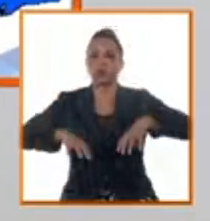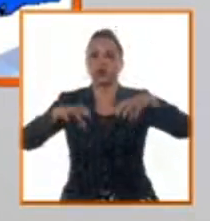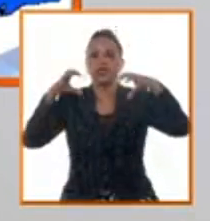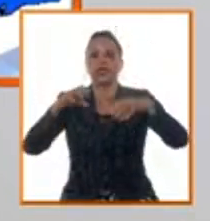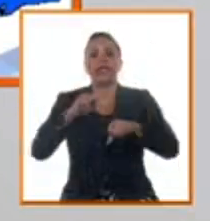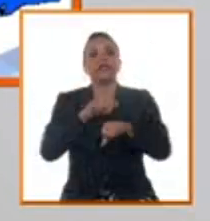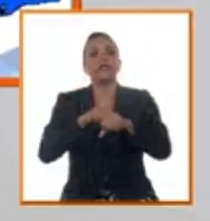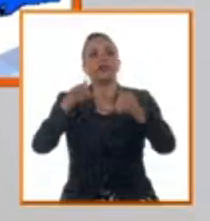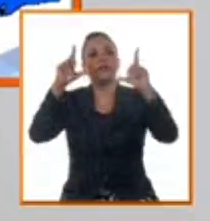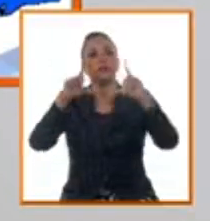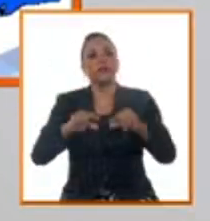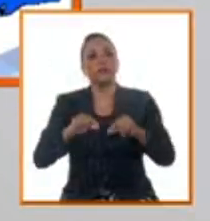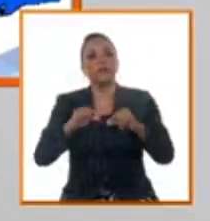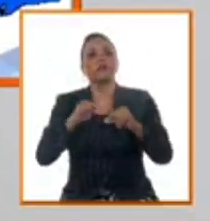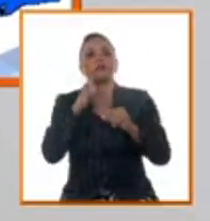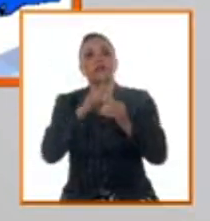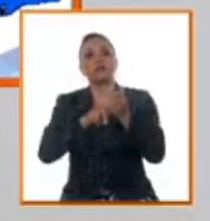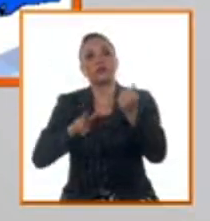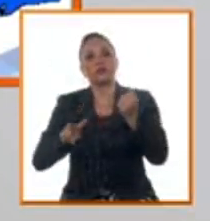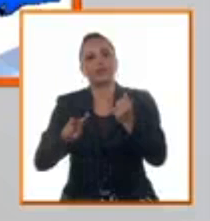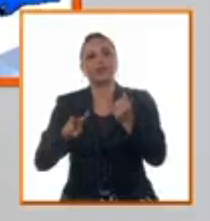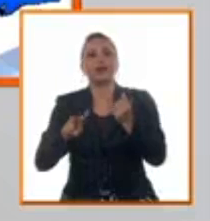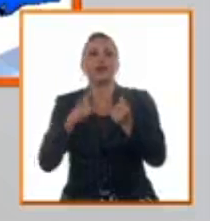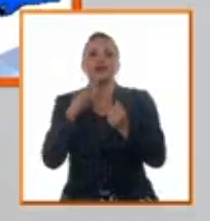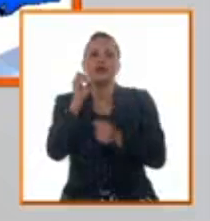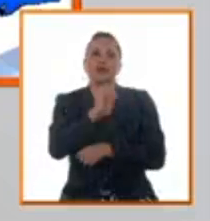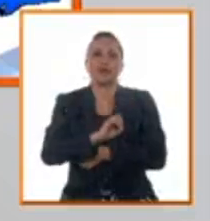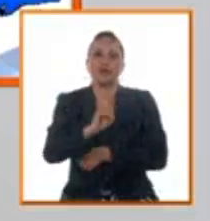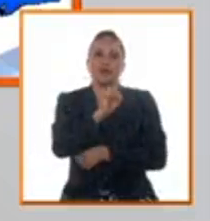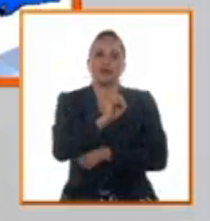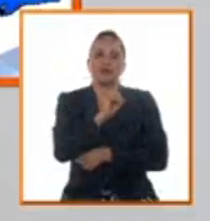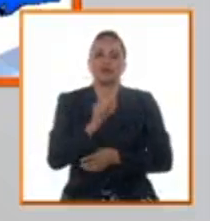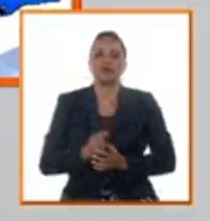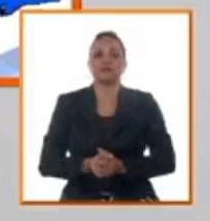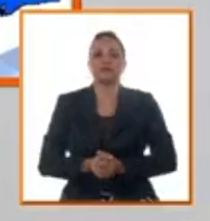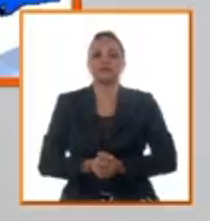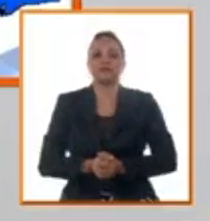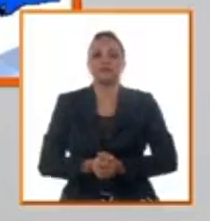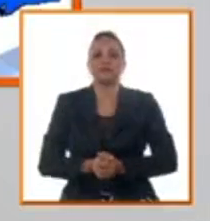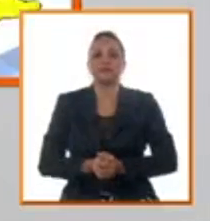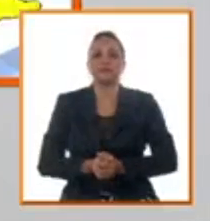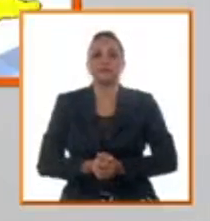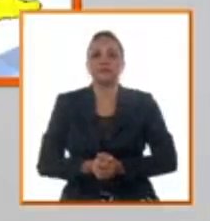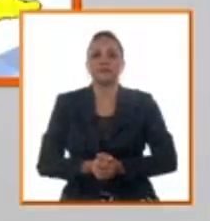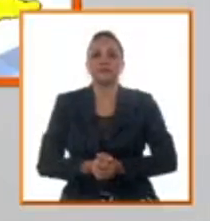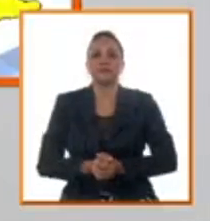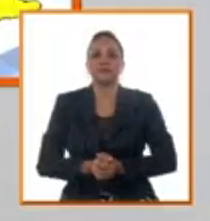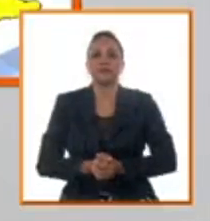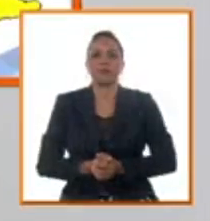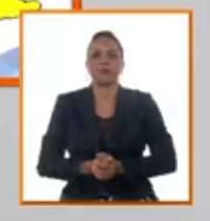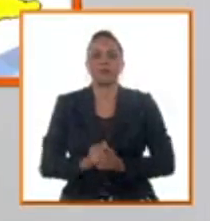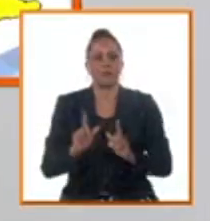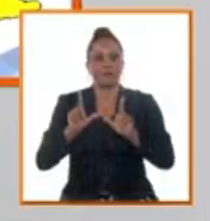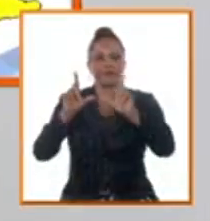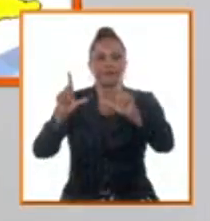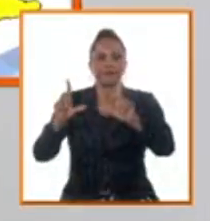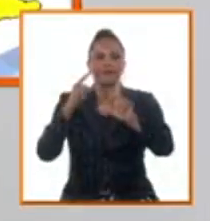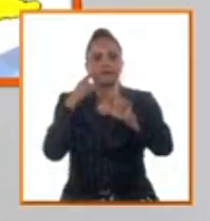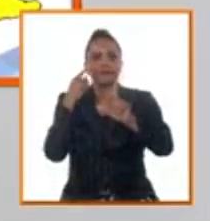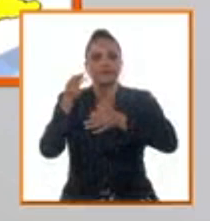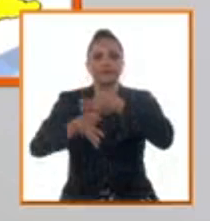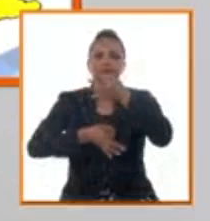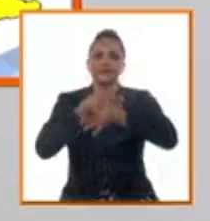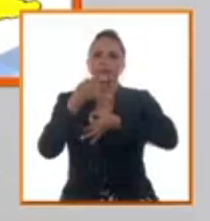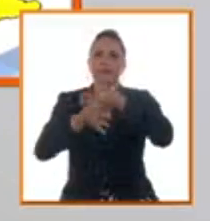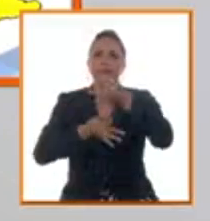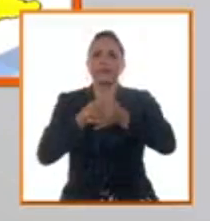tiempo en una región como la región oriental. Avanzamos un sí, poco en las gráficas para ir llegando al asunto